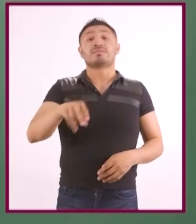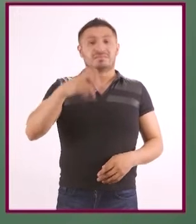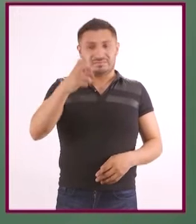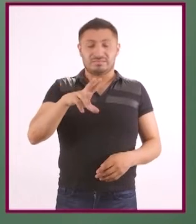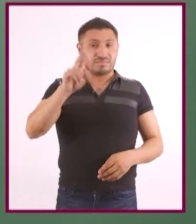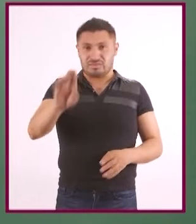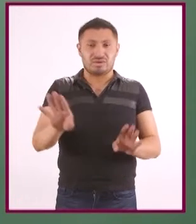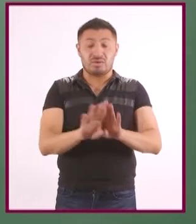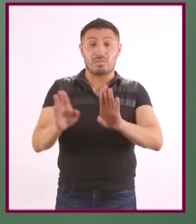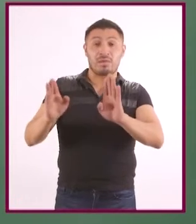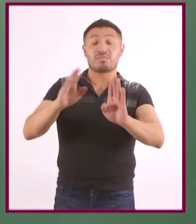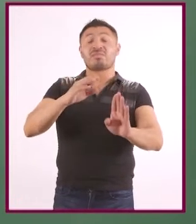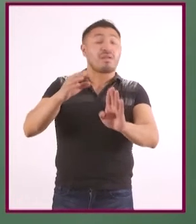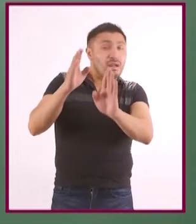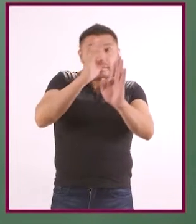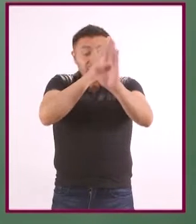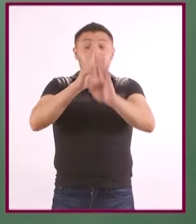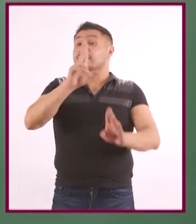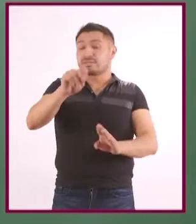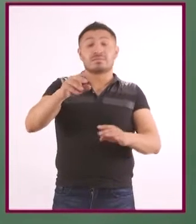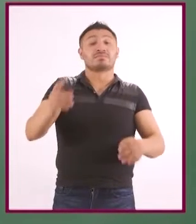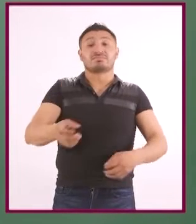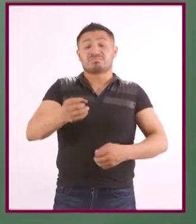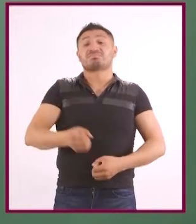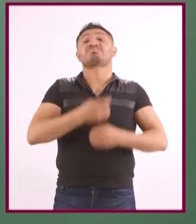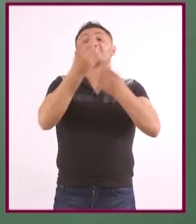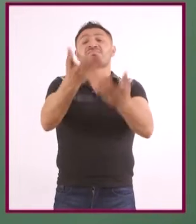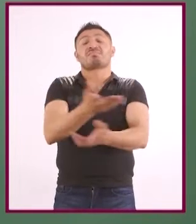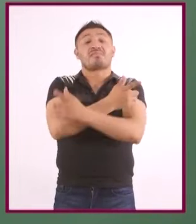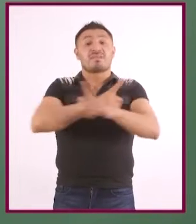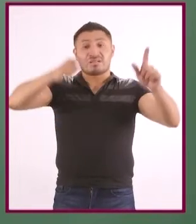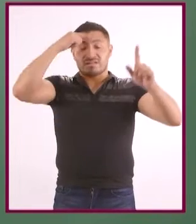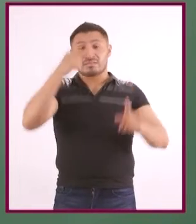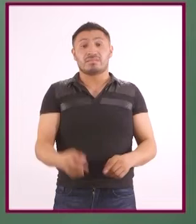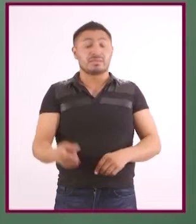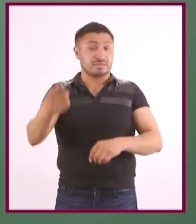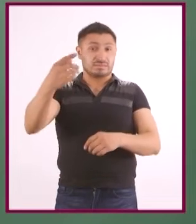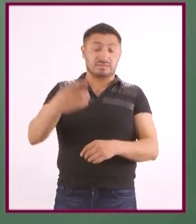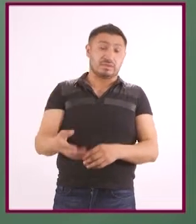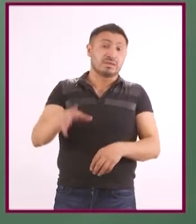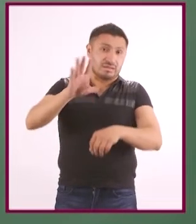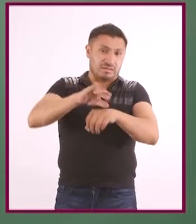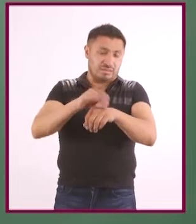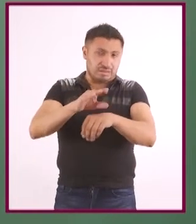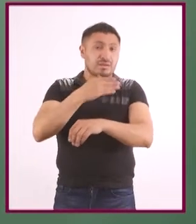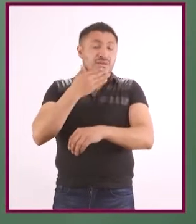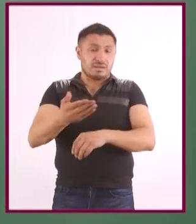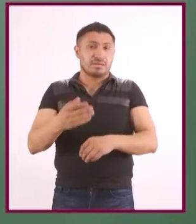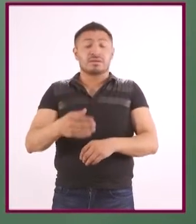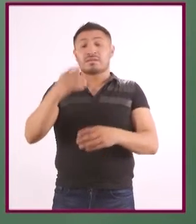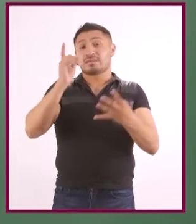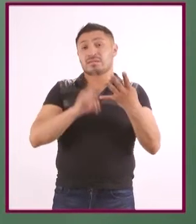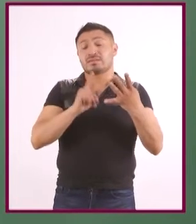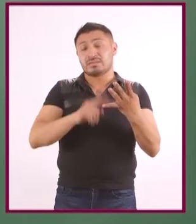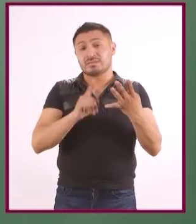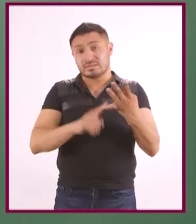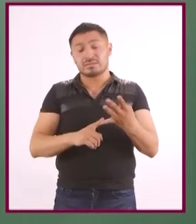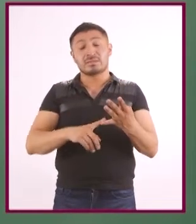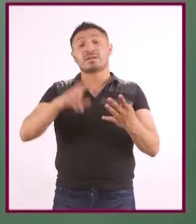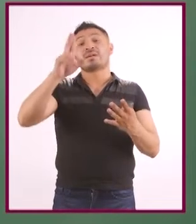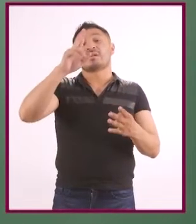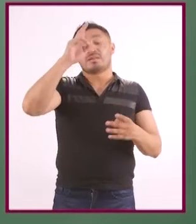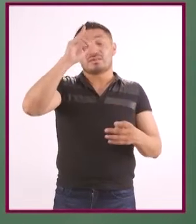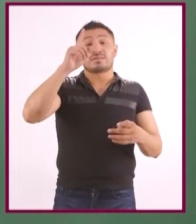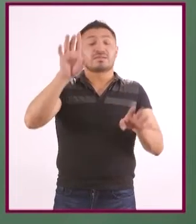ocultar el rechazo, sino al contrario, lo hace manifiesto para obtener una dispensa. Y 4. Es privada en el sentido de que no es